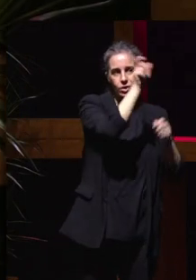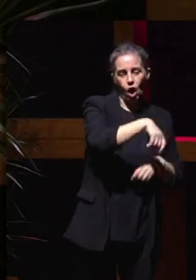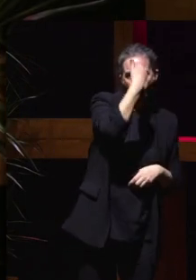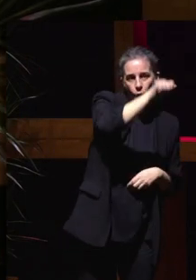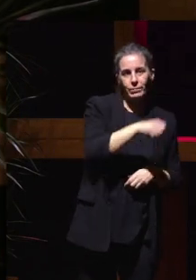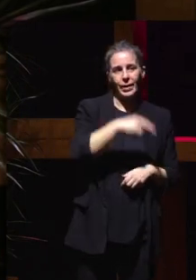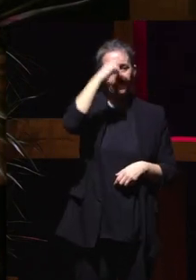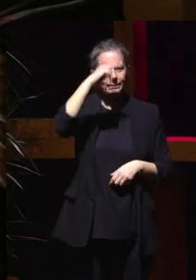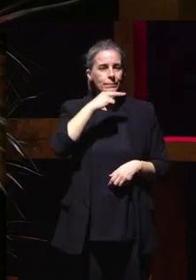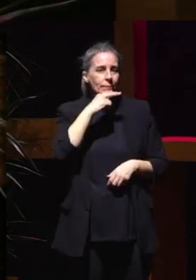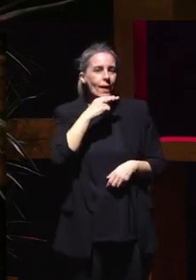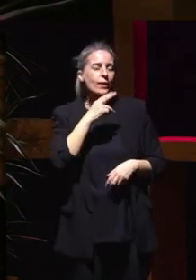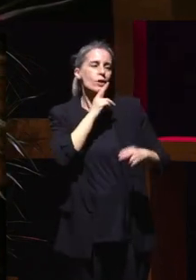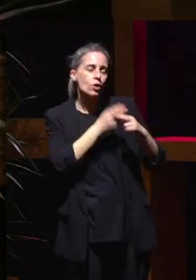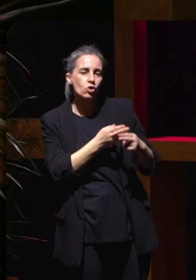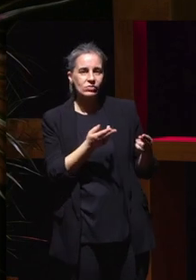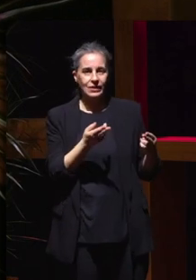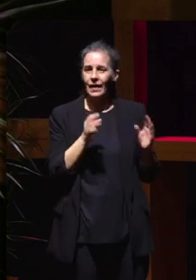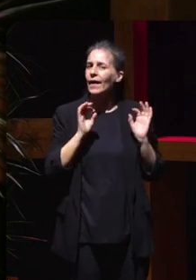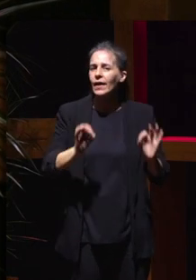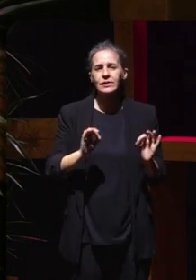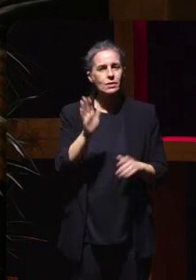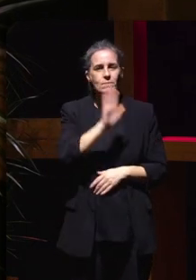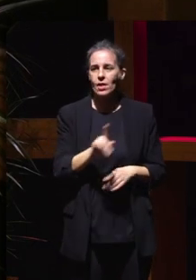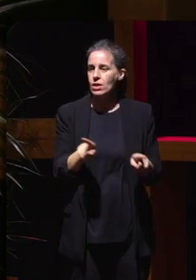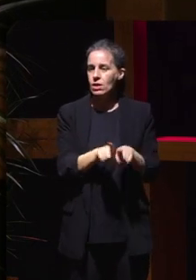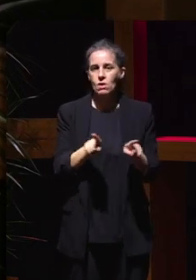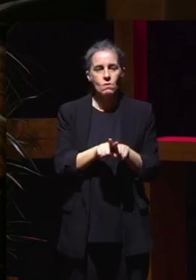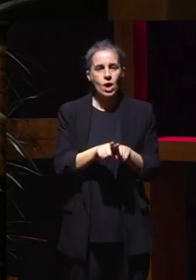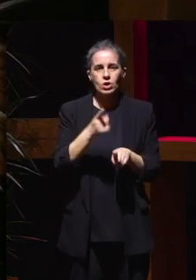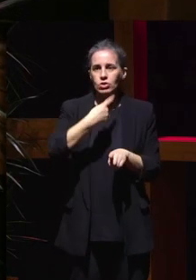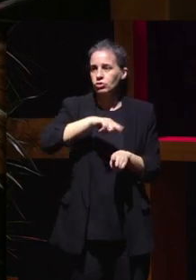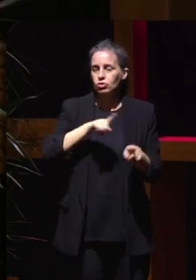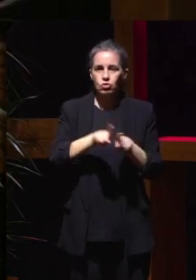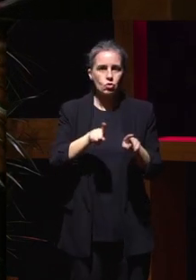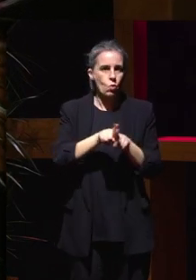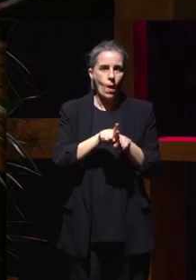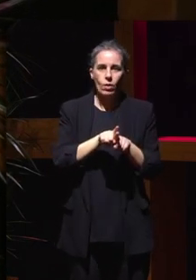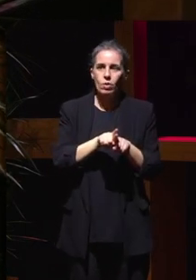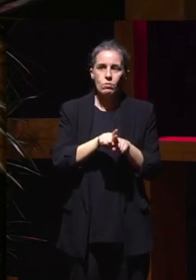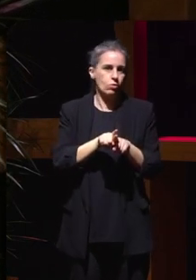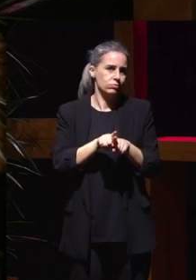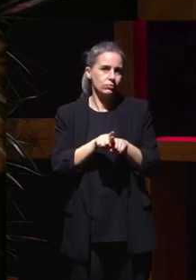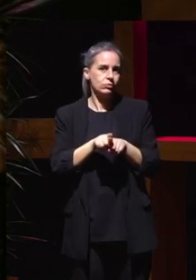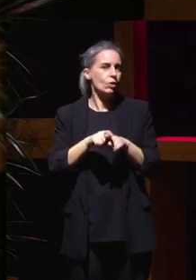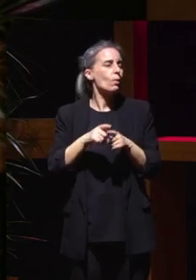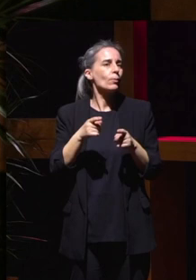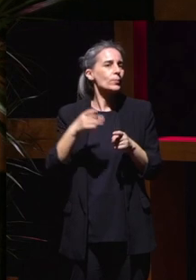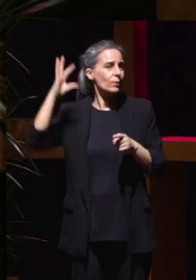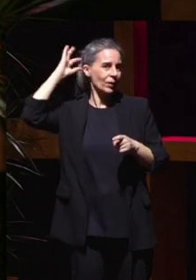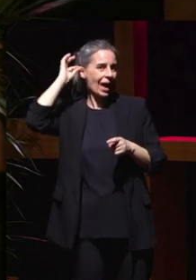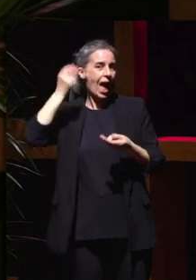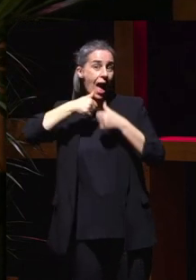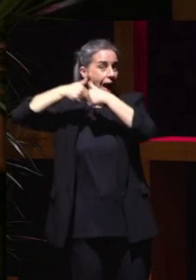posible o sea es como si levásemos un crotal imaginario colgado de aorella que vi esta edogando de